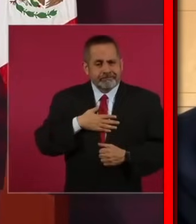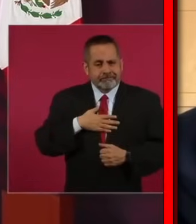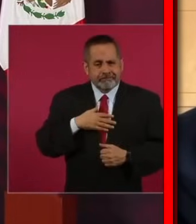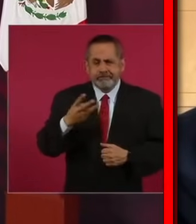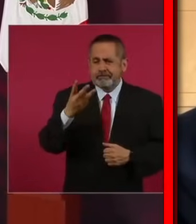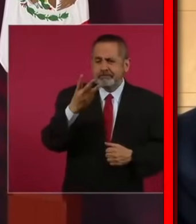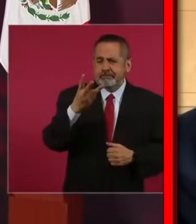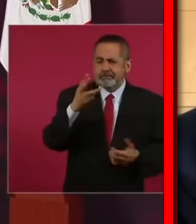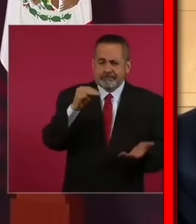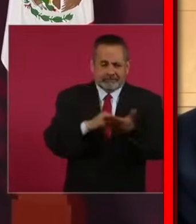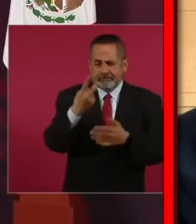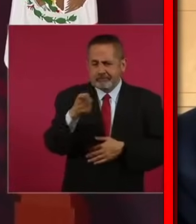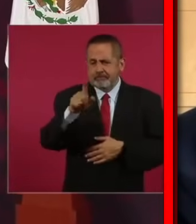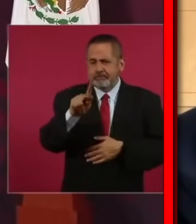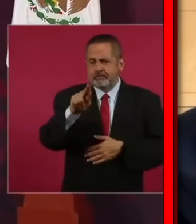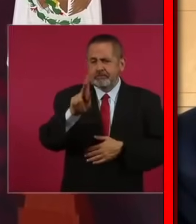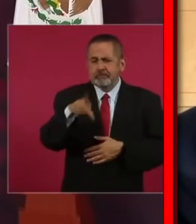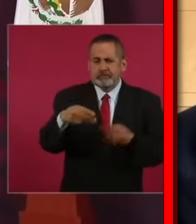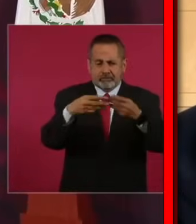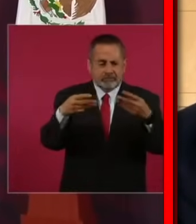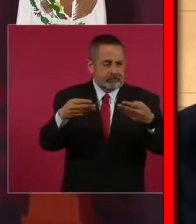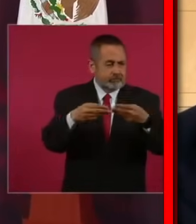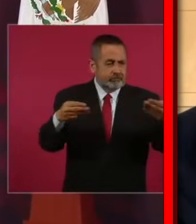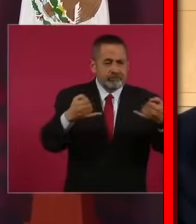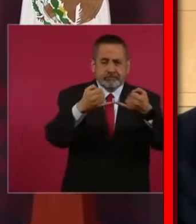3180 km de